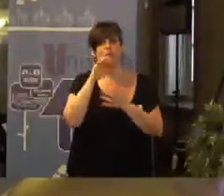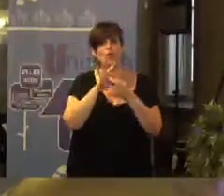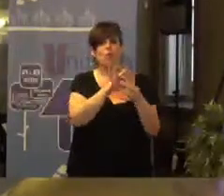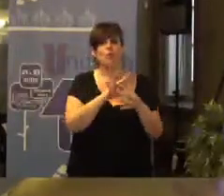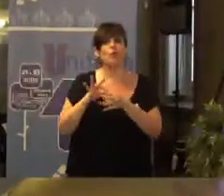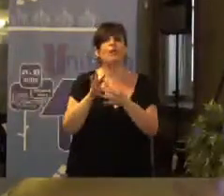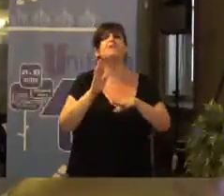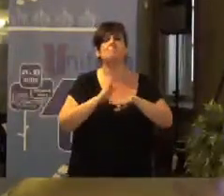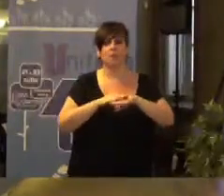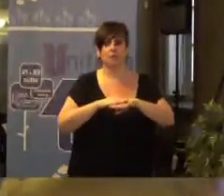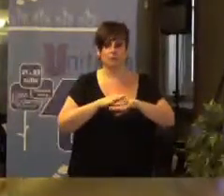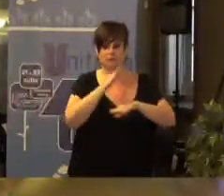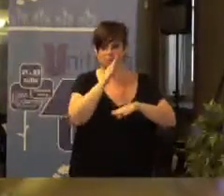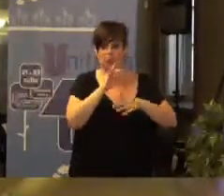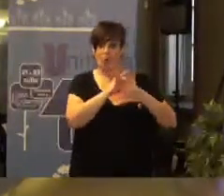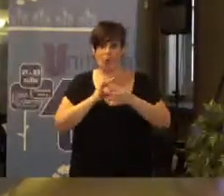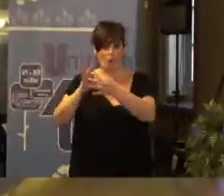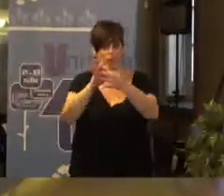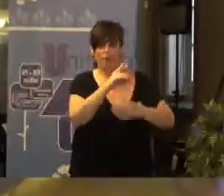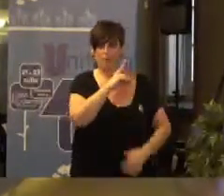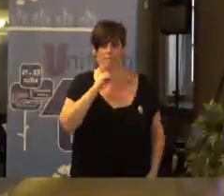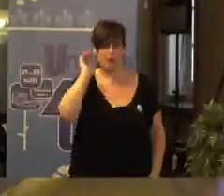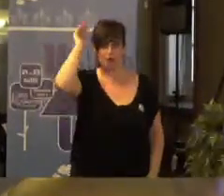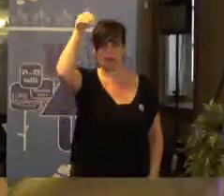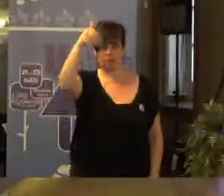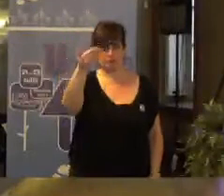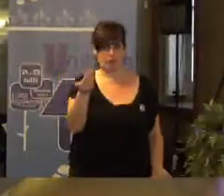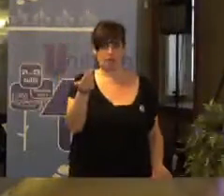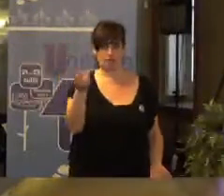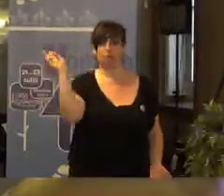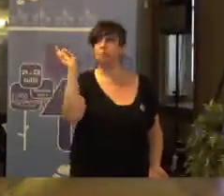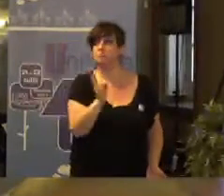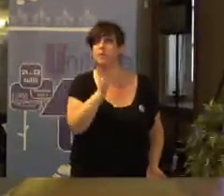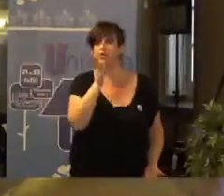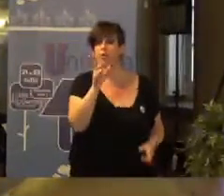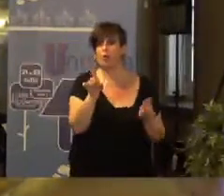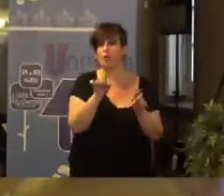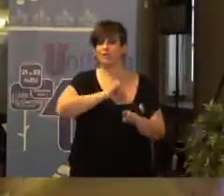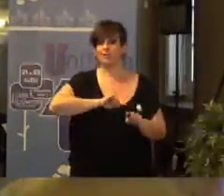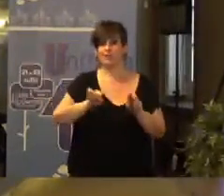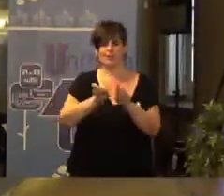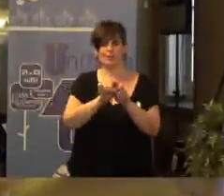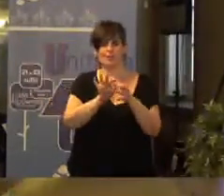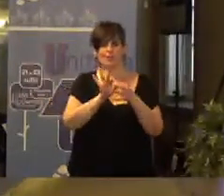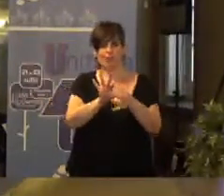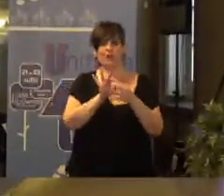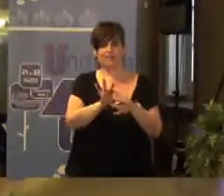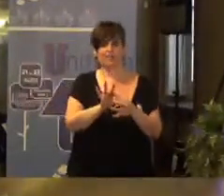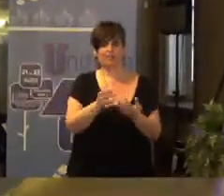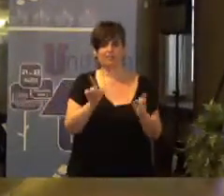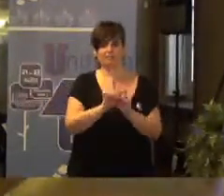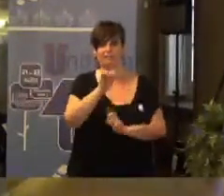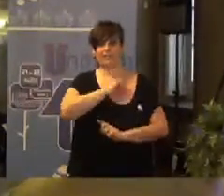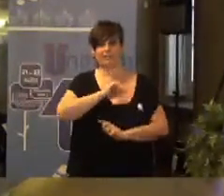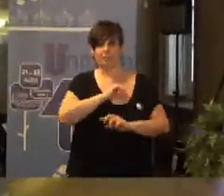valor republicano. É unha derivada política da fraternidade, é dicir, a necesidade de agregar segmentos sociais cada vez máis amplios na